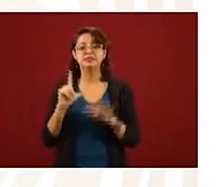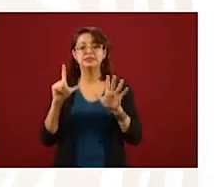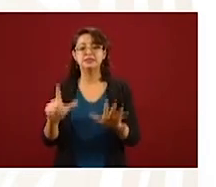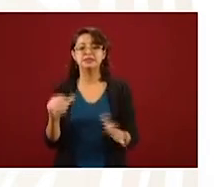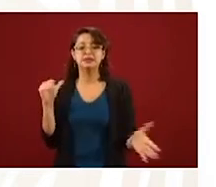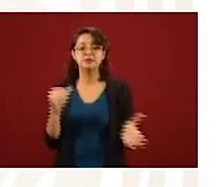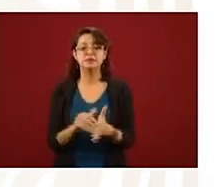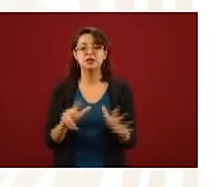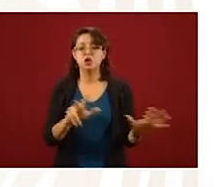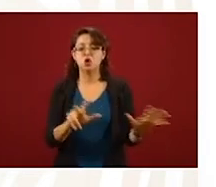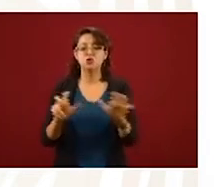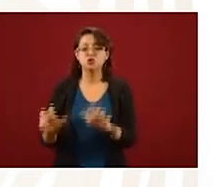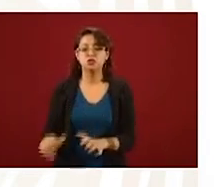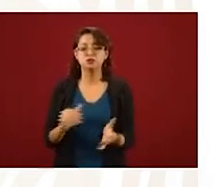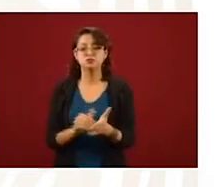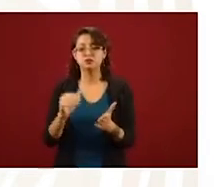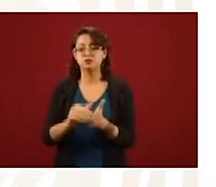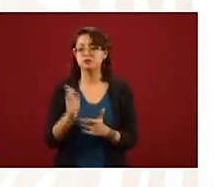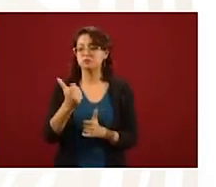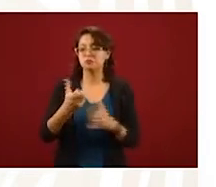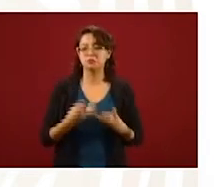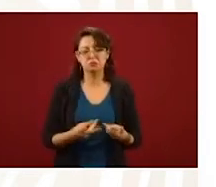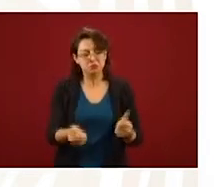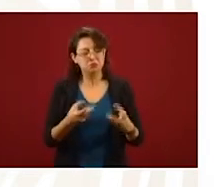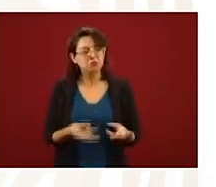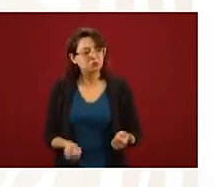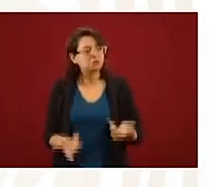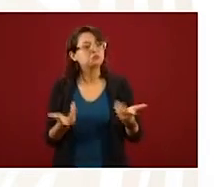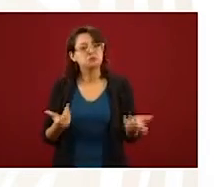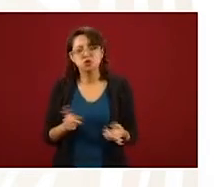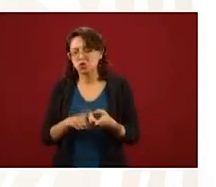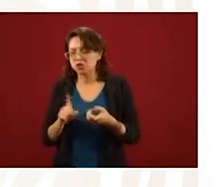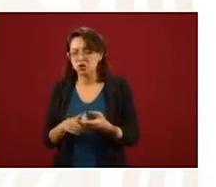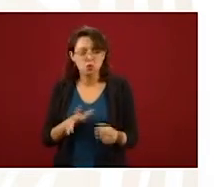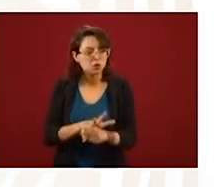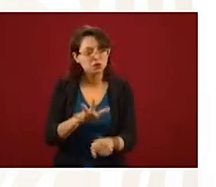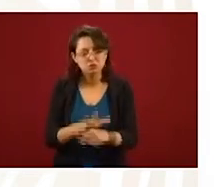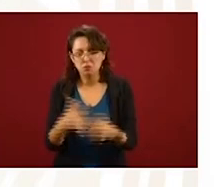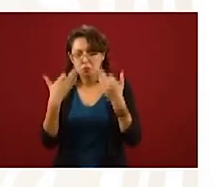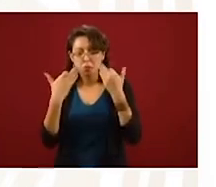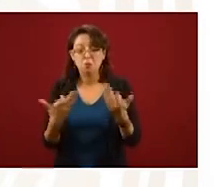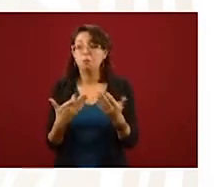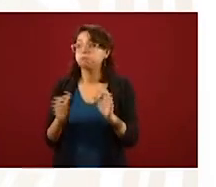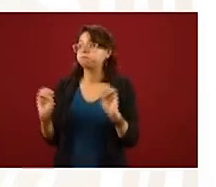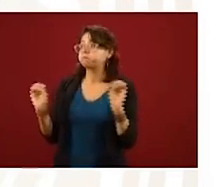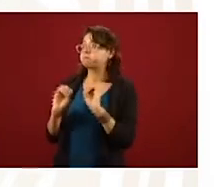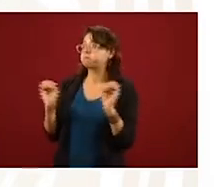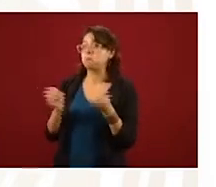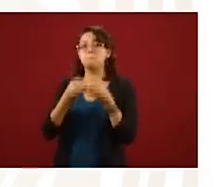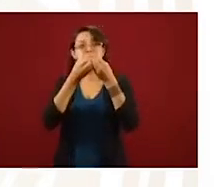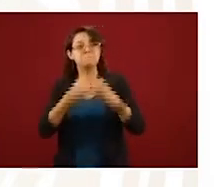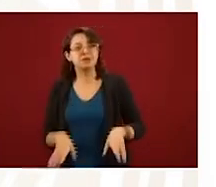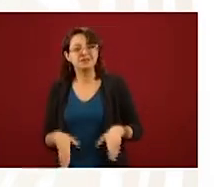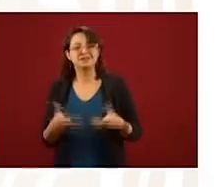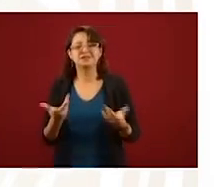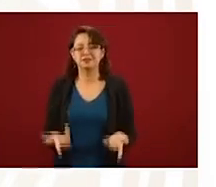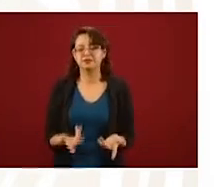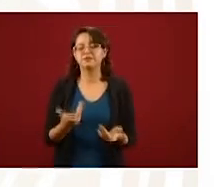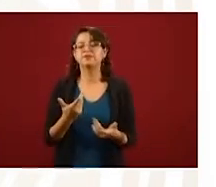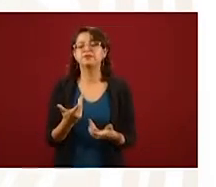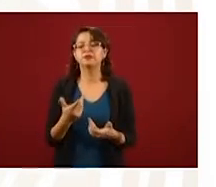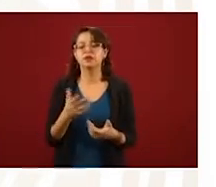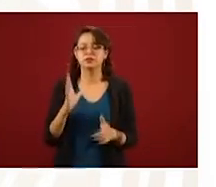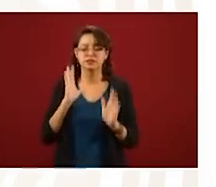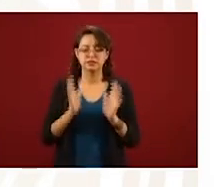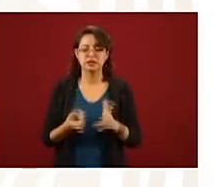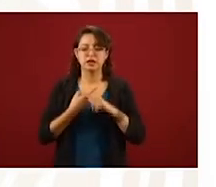7,800 millones de pesos no comprobados y ejercidos dentro de este proyecto del Seguro Popular. Aquí ya estamos trabajando